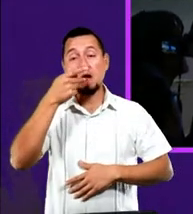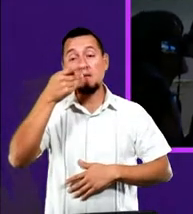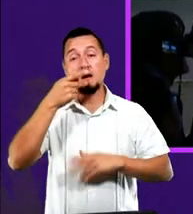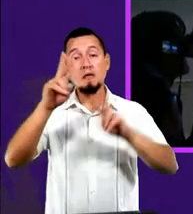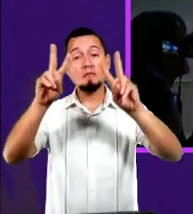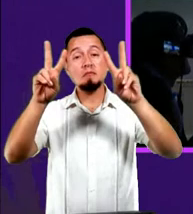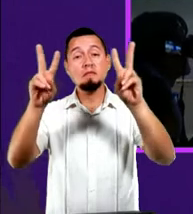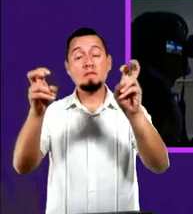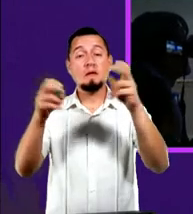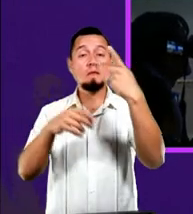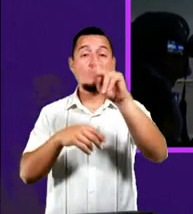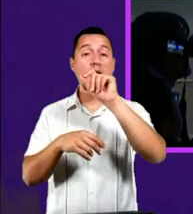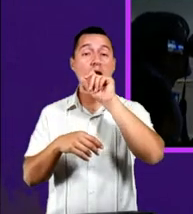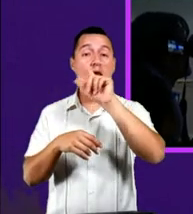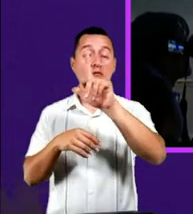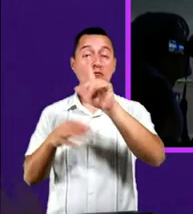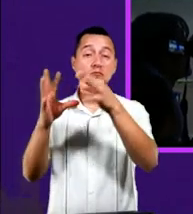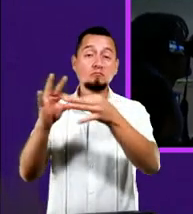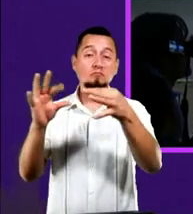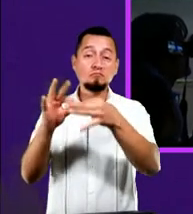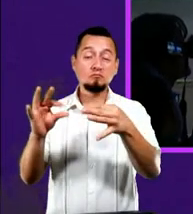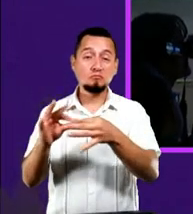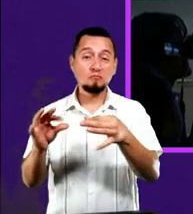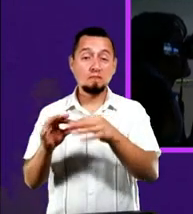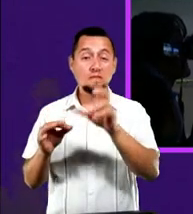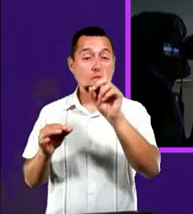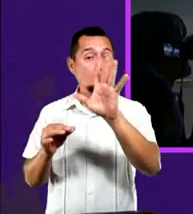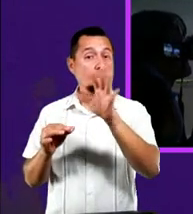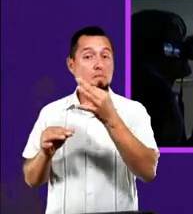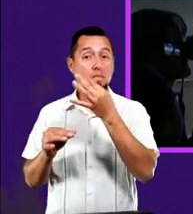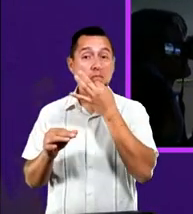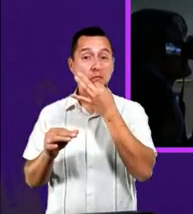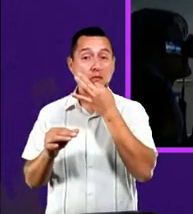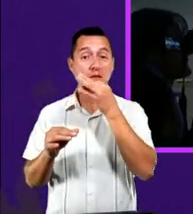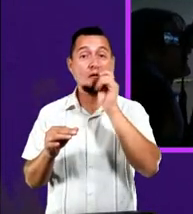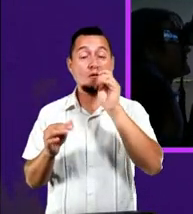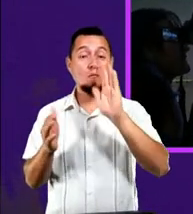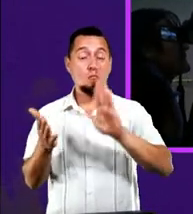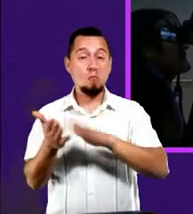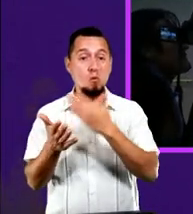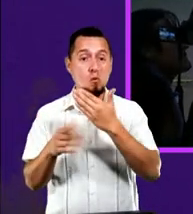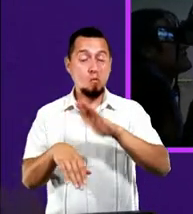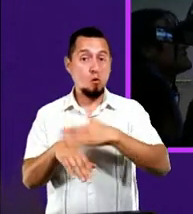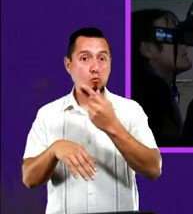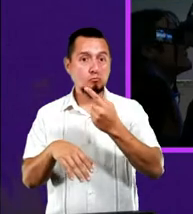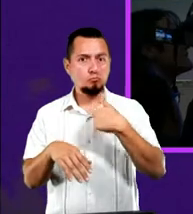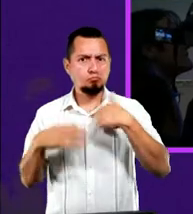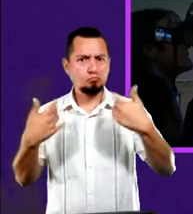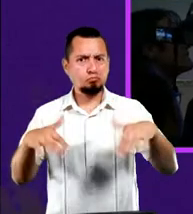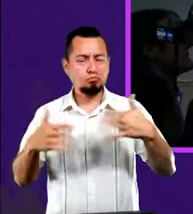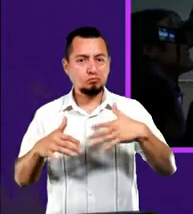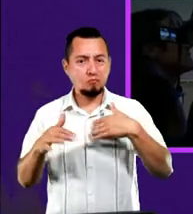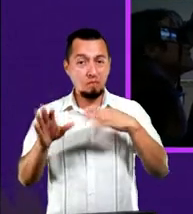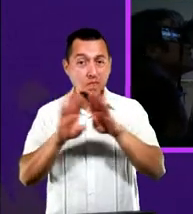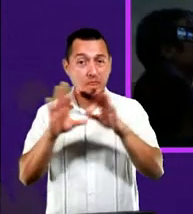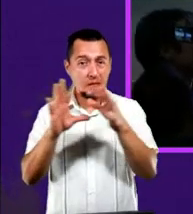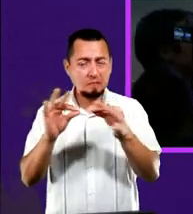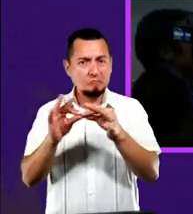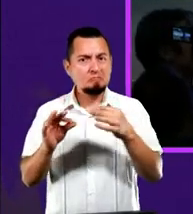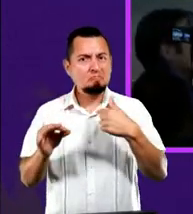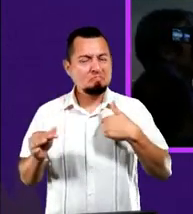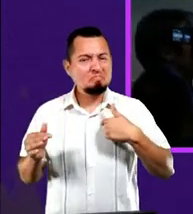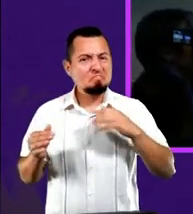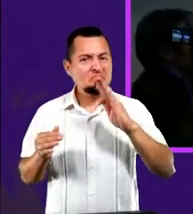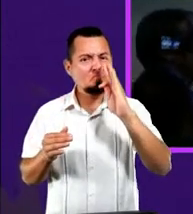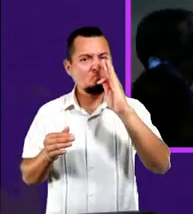festejo. A contracorriente, déjenme decirles que me anima mucho estar aquí ante ustedes en